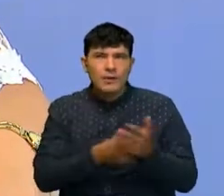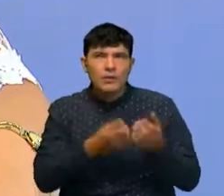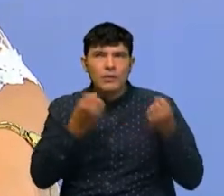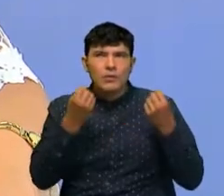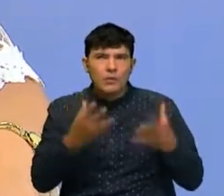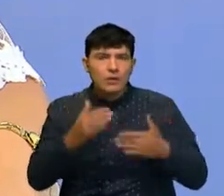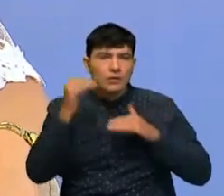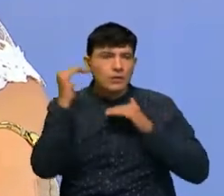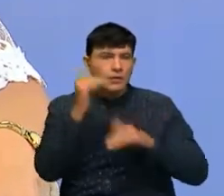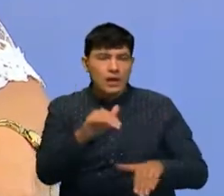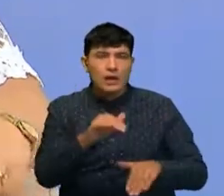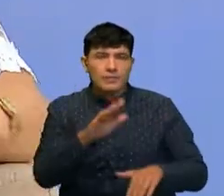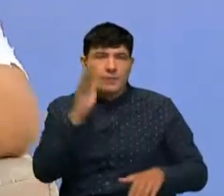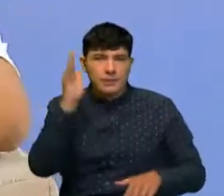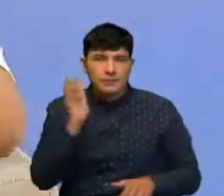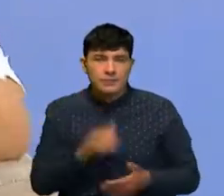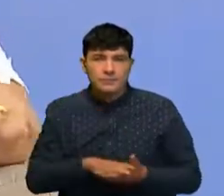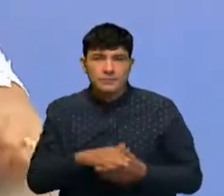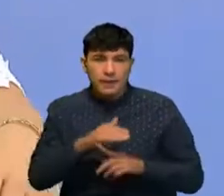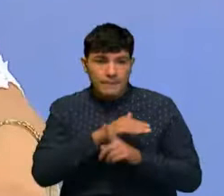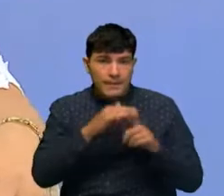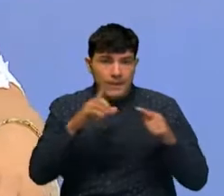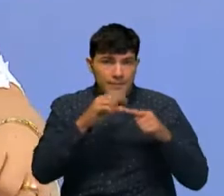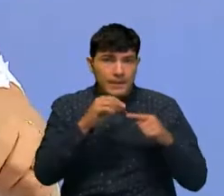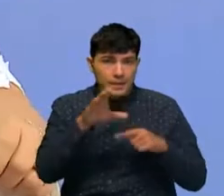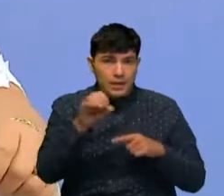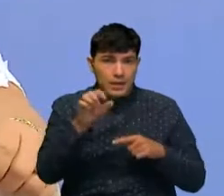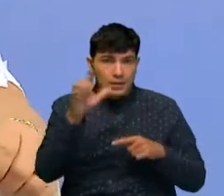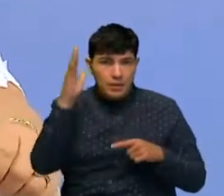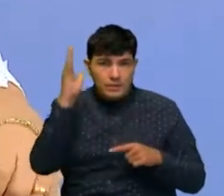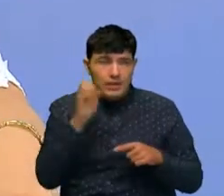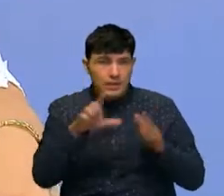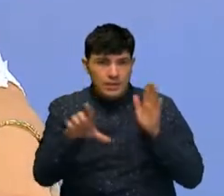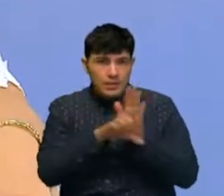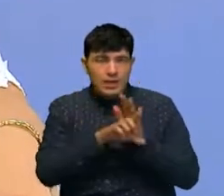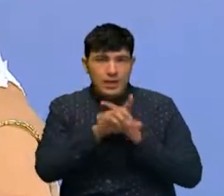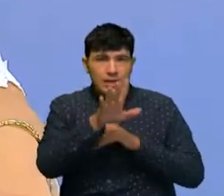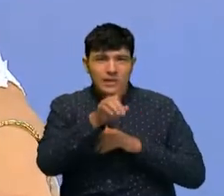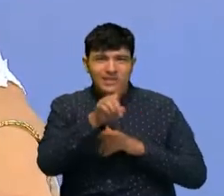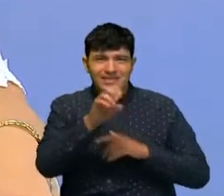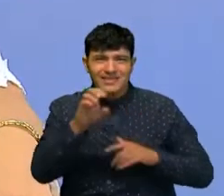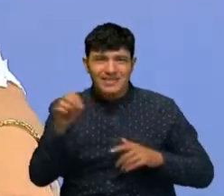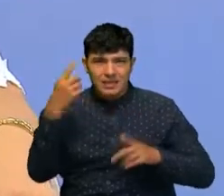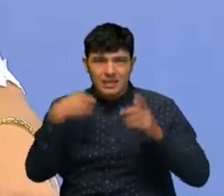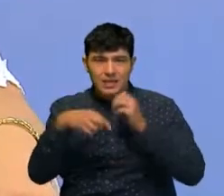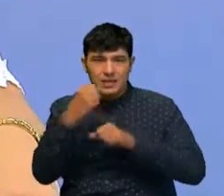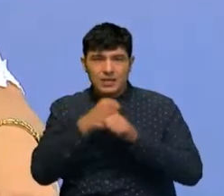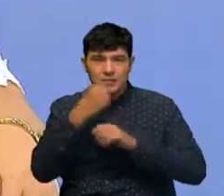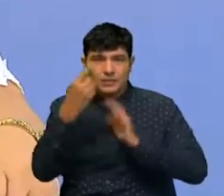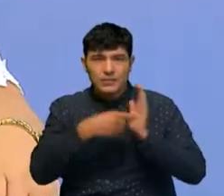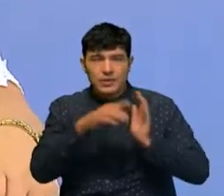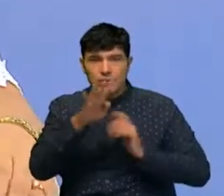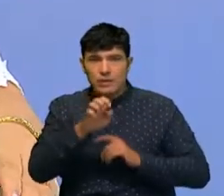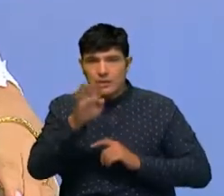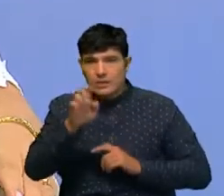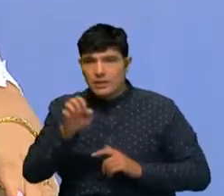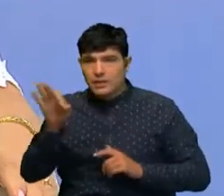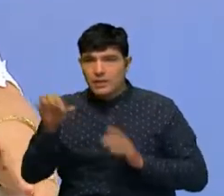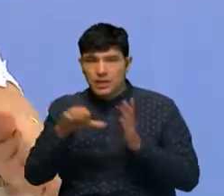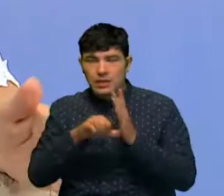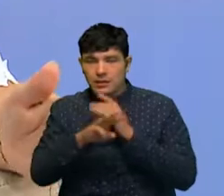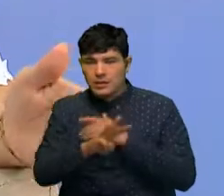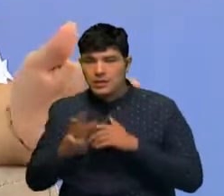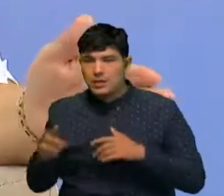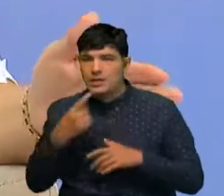se va a pensionar. El régimen prima media con prestación definida, de acuerdo a la ley 100 de 1993, artículo 33, dice que se